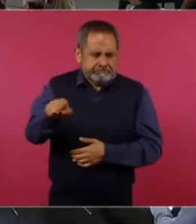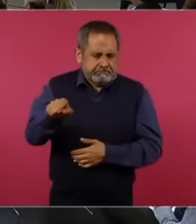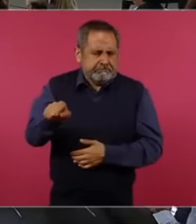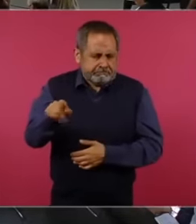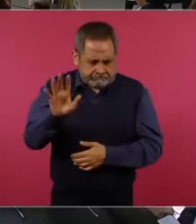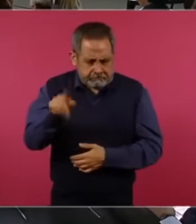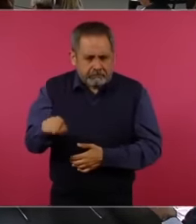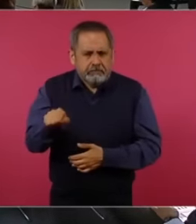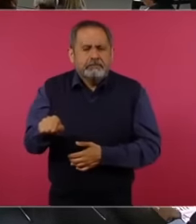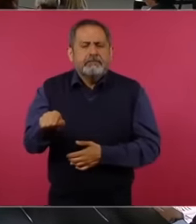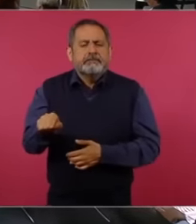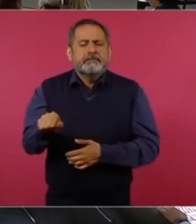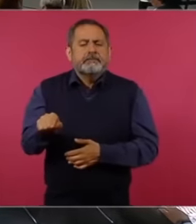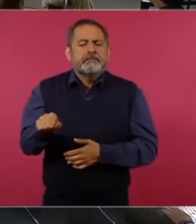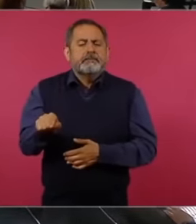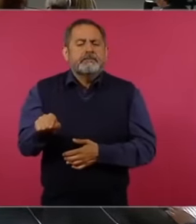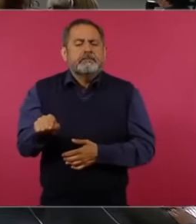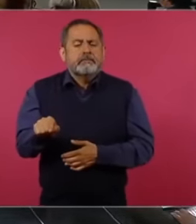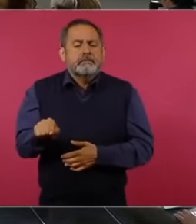2006.